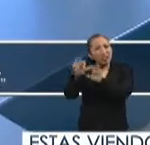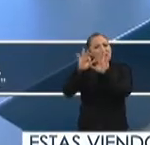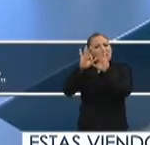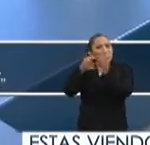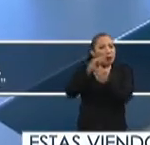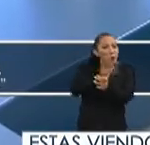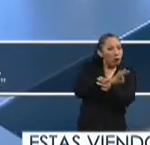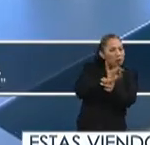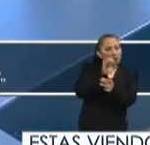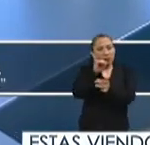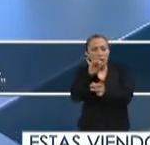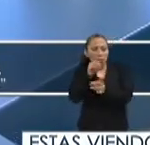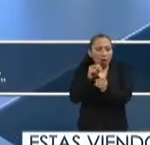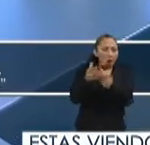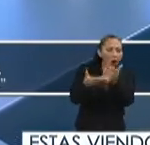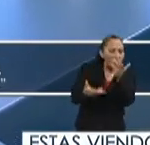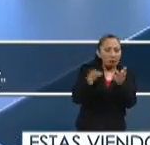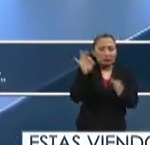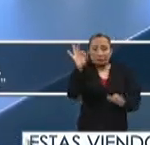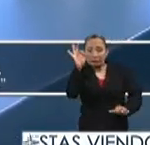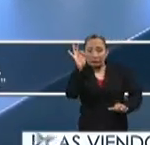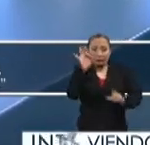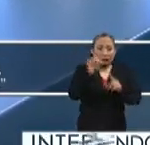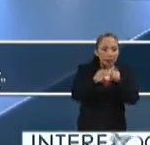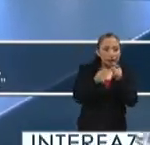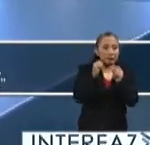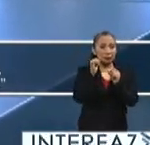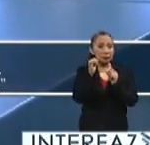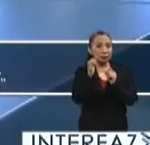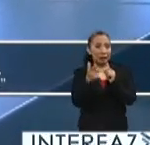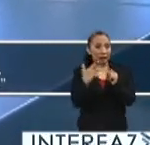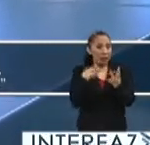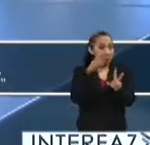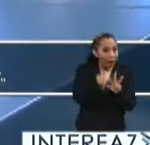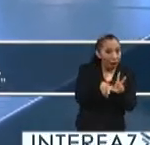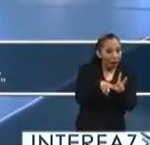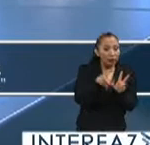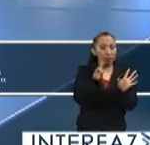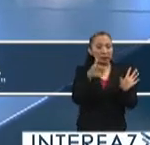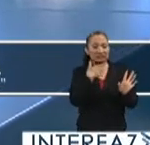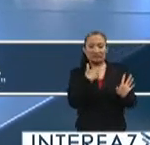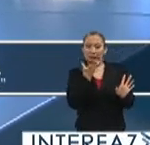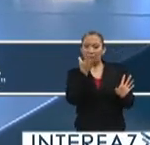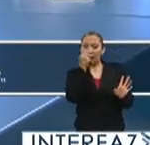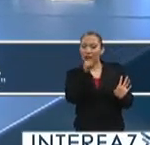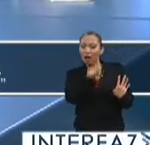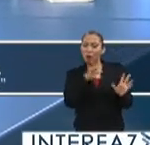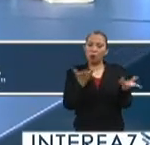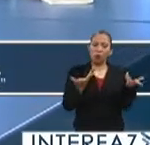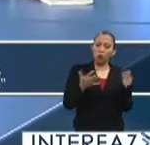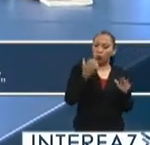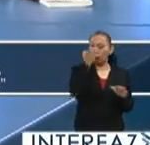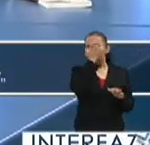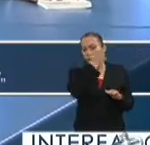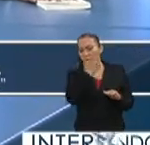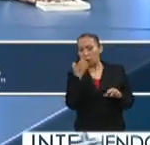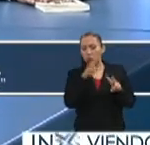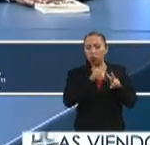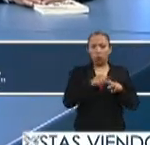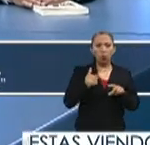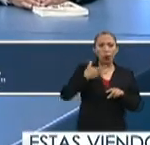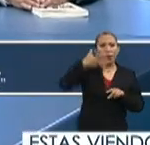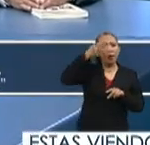de posibilidades que todas se presentan como mayor o menormente verdaderas y que tenemos que aprender a sopesar, que tenemos que